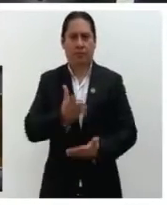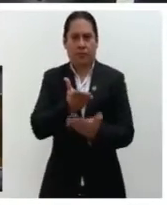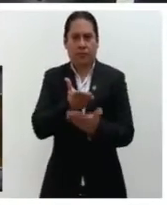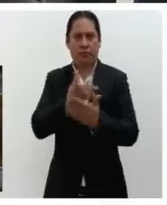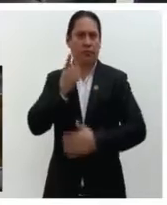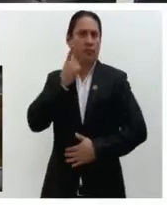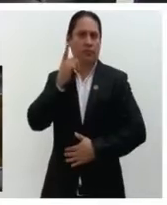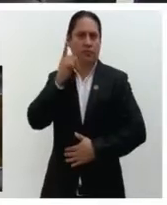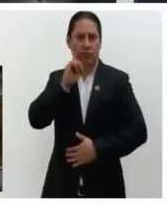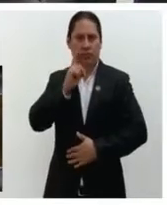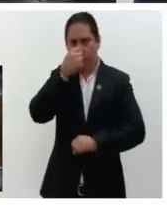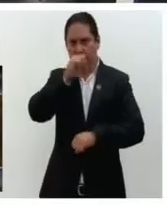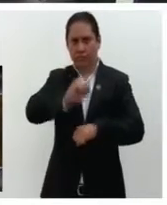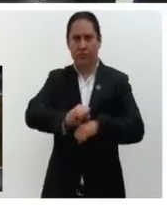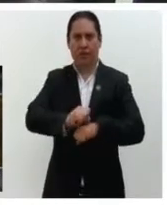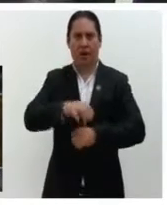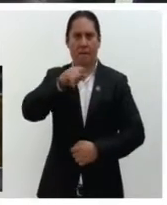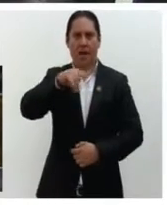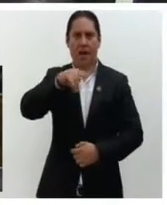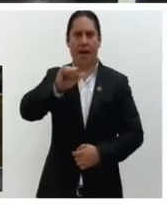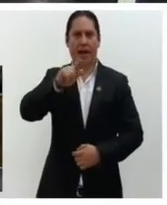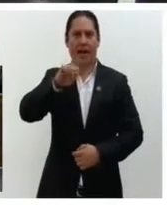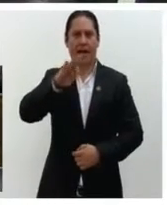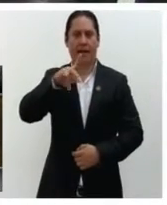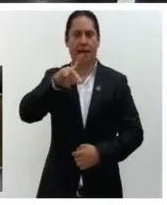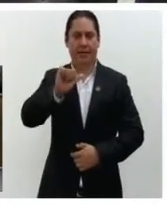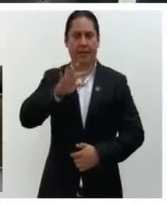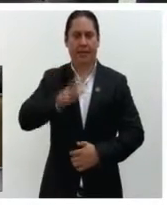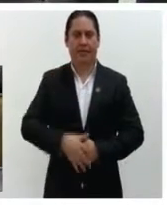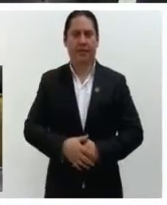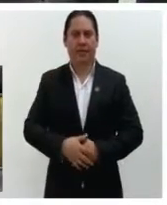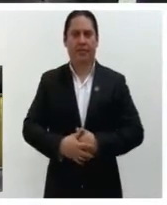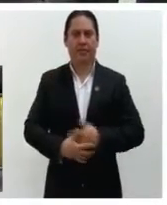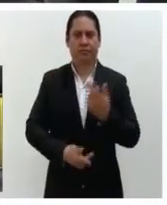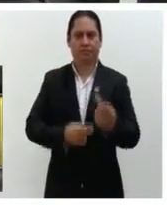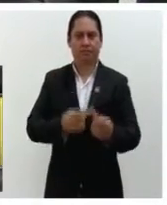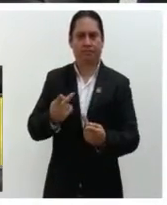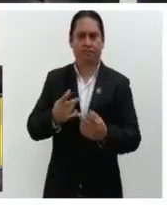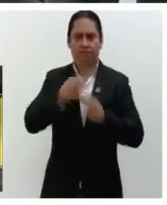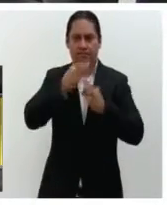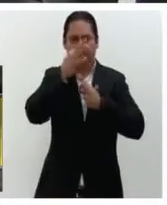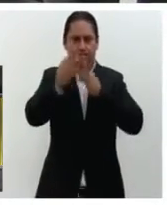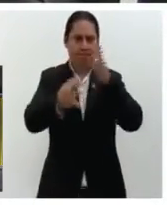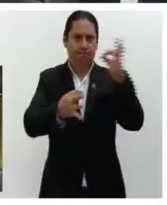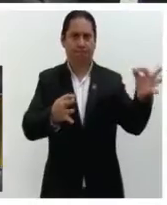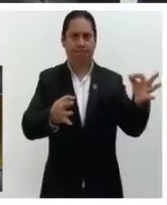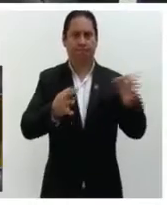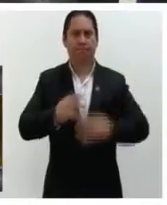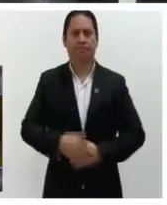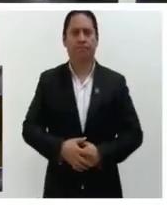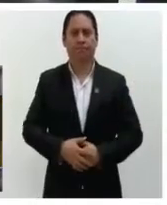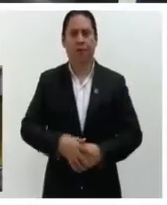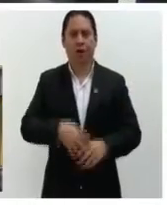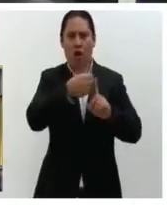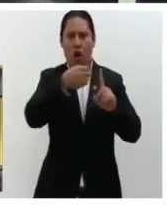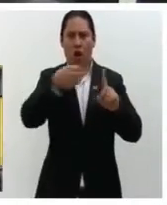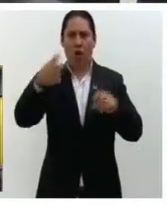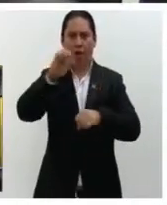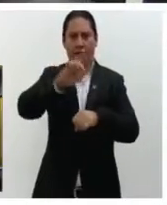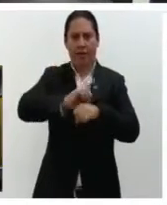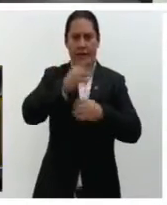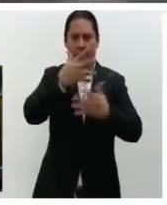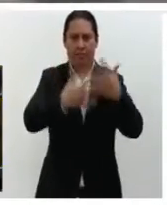Solicito a la diputada secretaria Mayra Alicia Mendoza Álvarez haga del conocimiento de la comisión permanente el orden del día